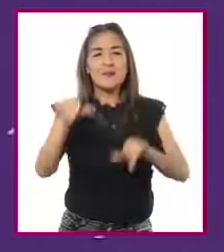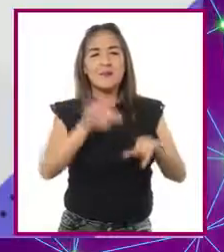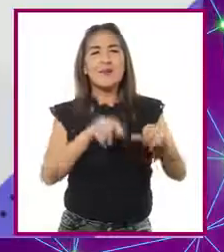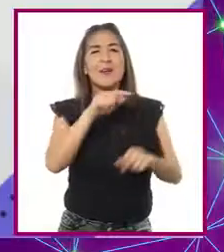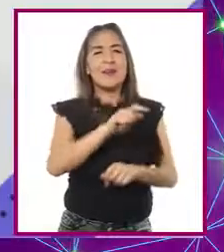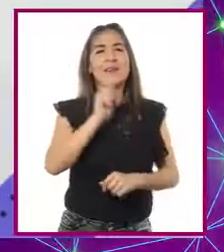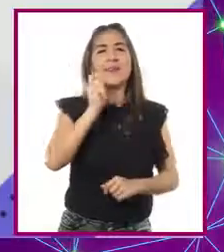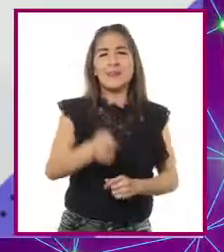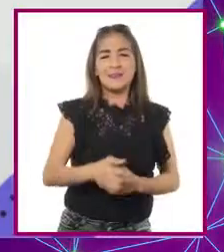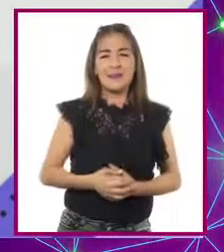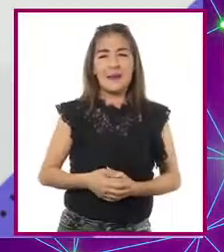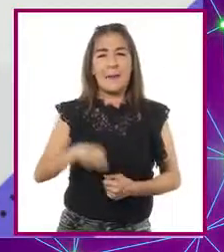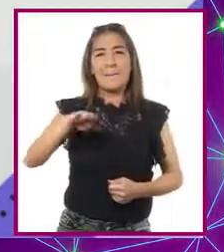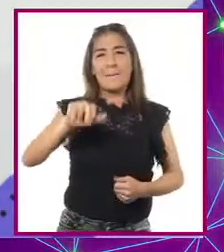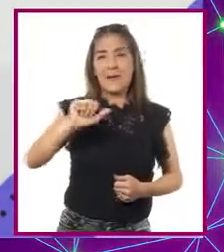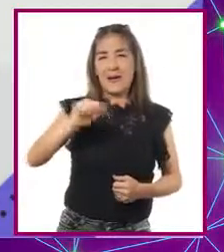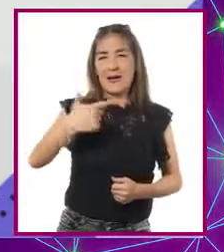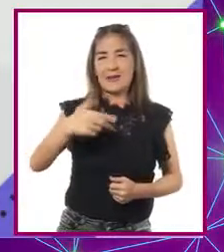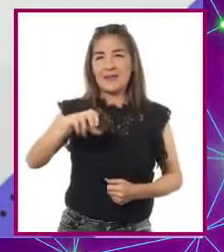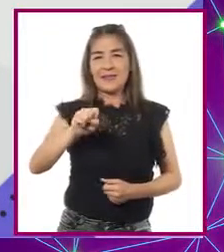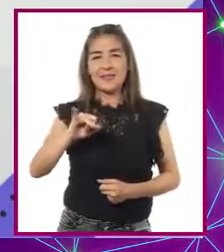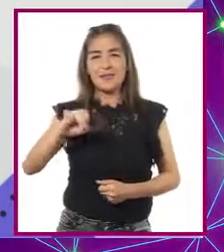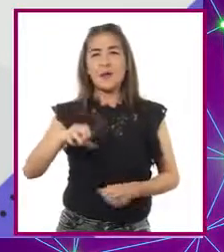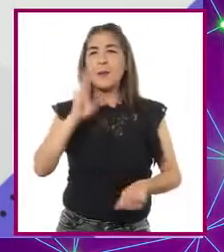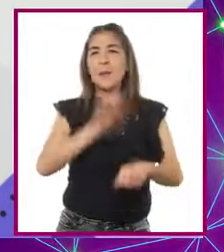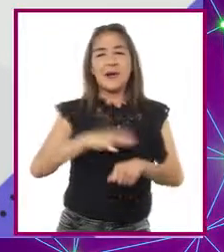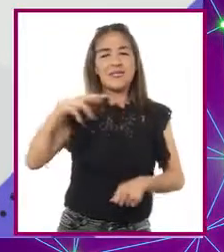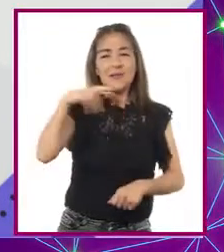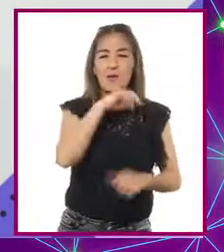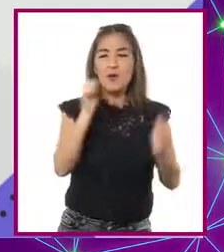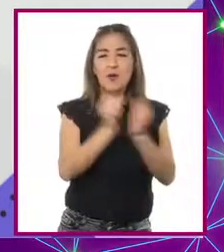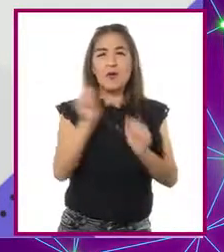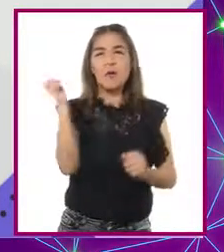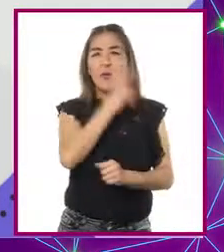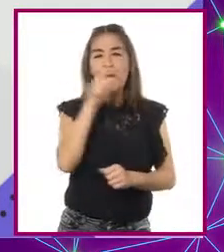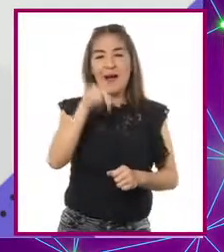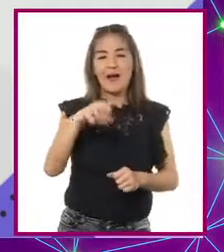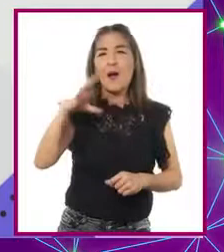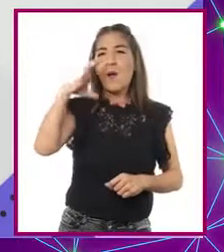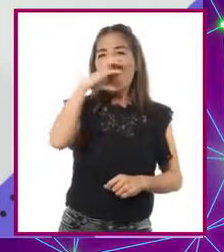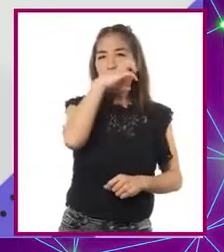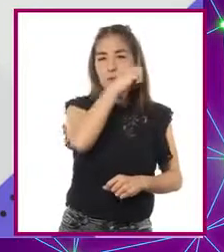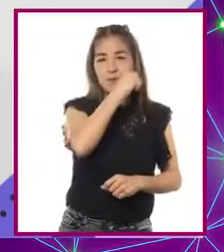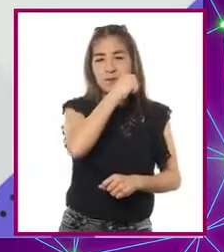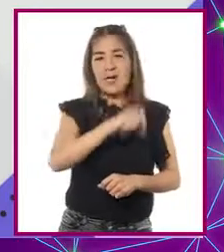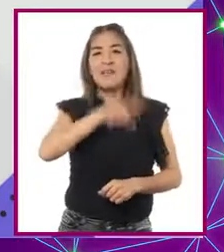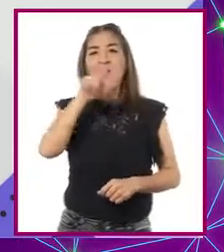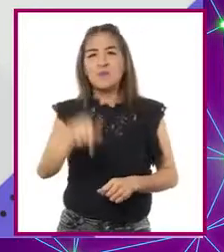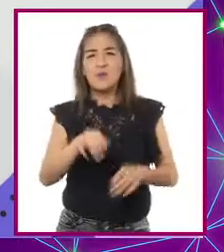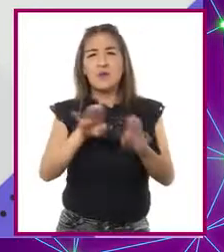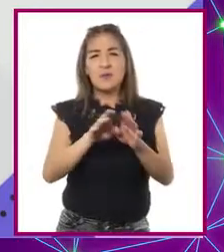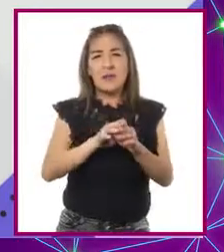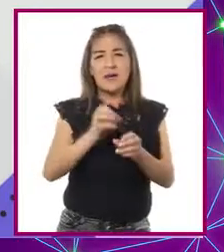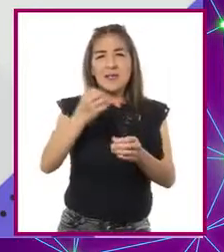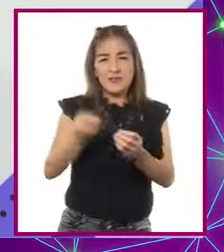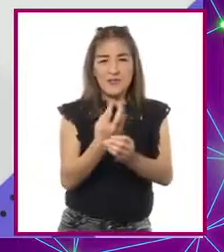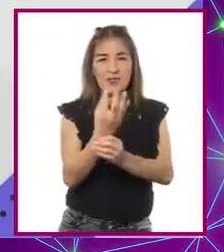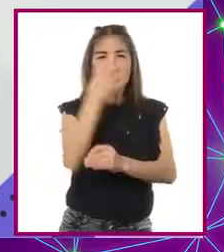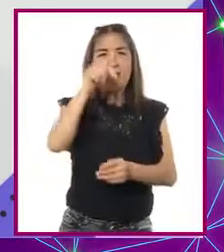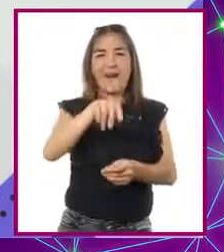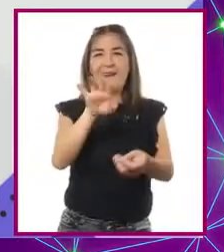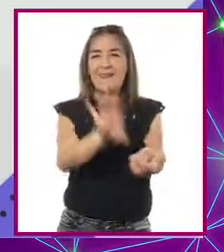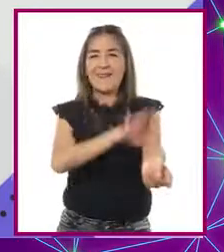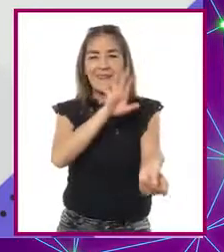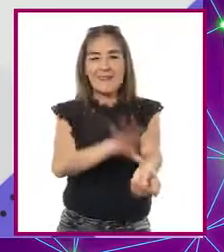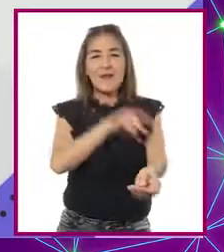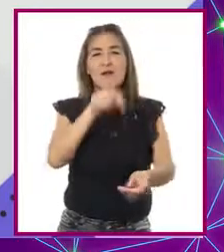siguiente. El magnesio reacciona rápidamente con el oxígeno en presencia de calor y desprende una gran cantidad de energía, en este caso